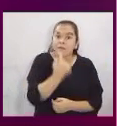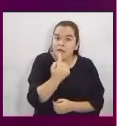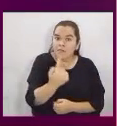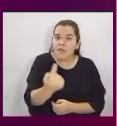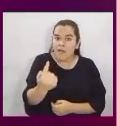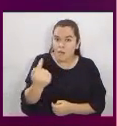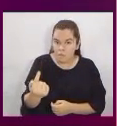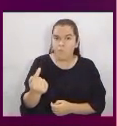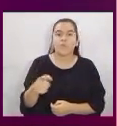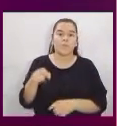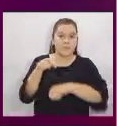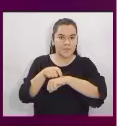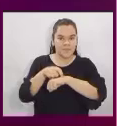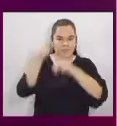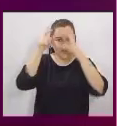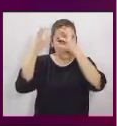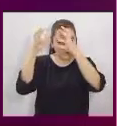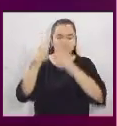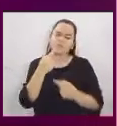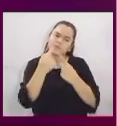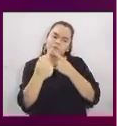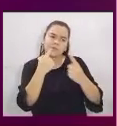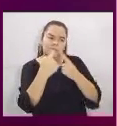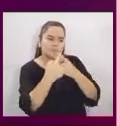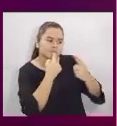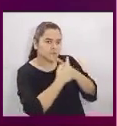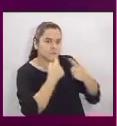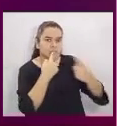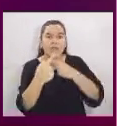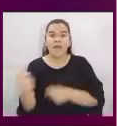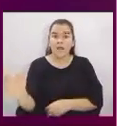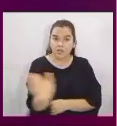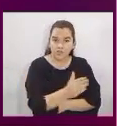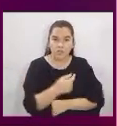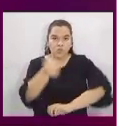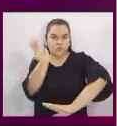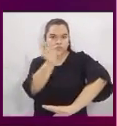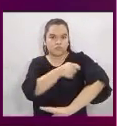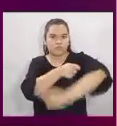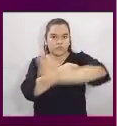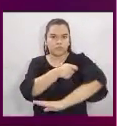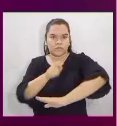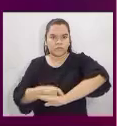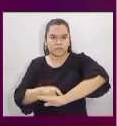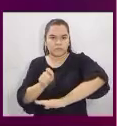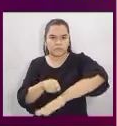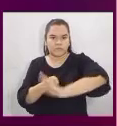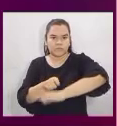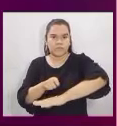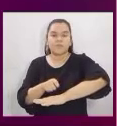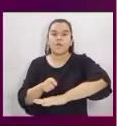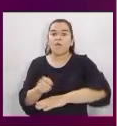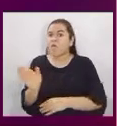Cuando atendió a cada uno con las preguntas correspondientes y les hizo el reflejo rotuliano